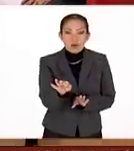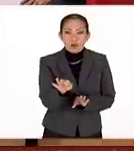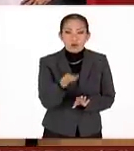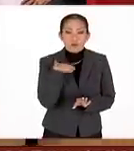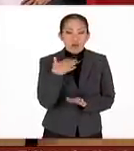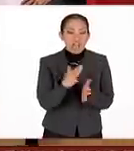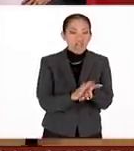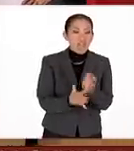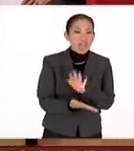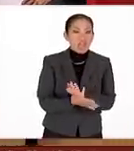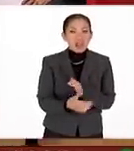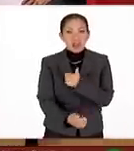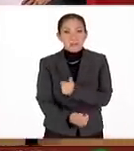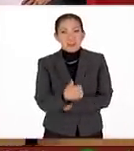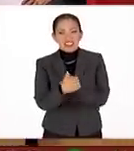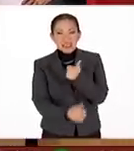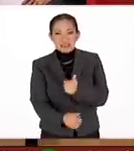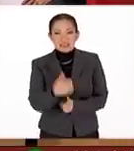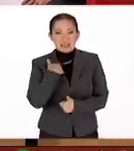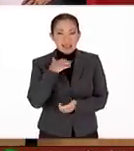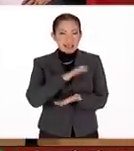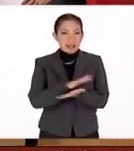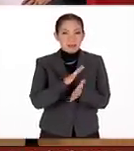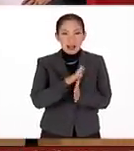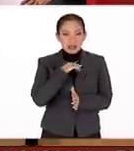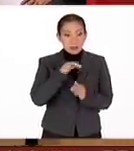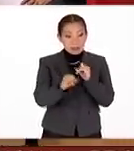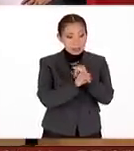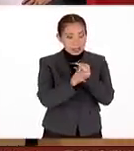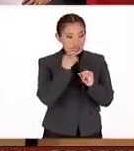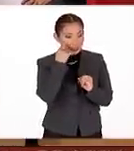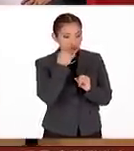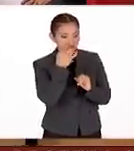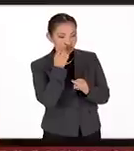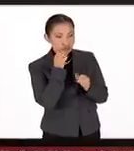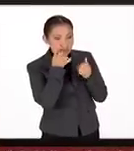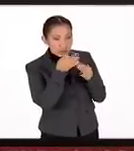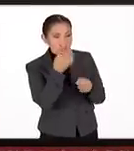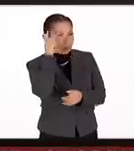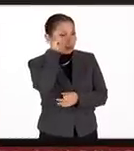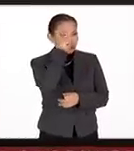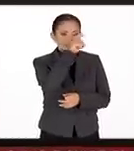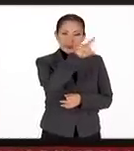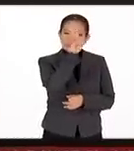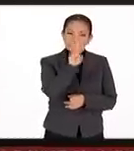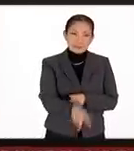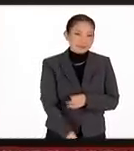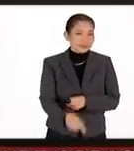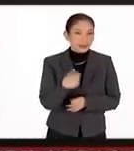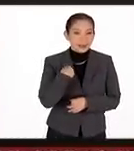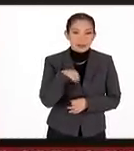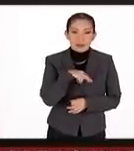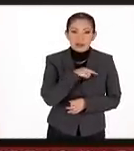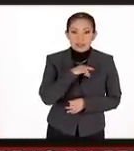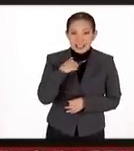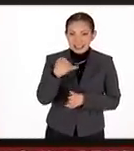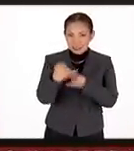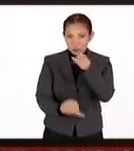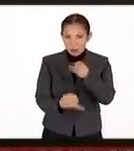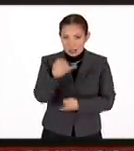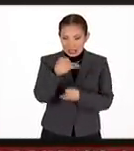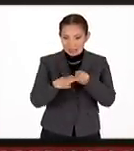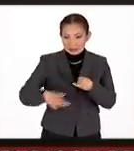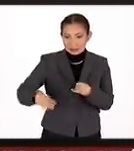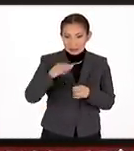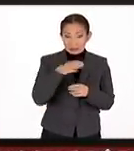sucias sobre todo cuando tenemos a las redes sociales es muy difícil a nosotros nos en el tribunal electoral de est